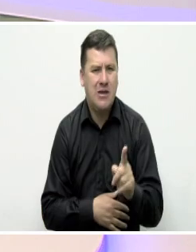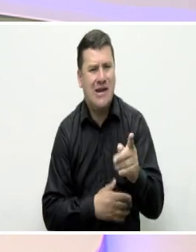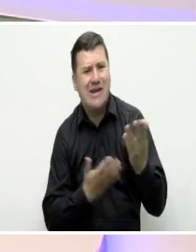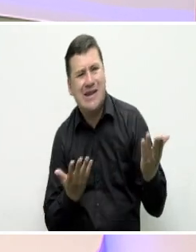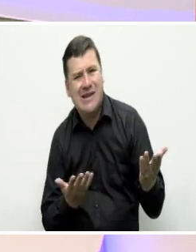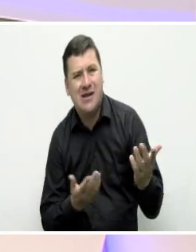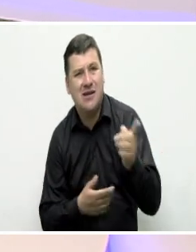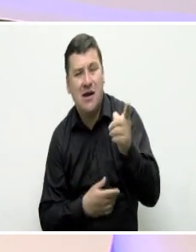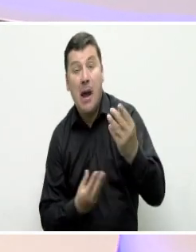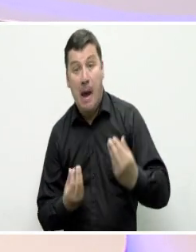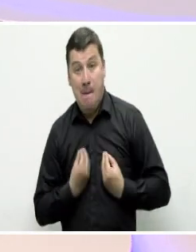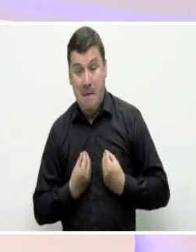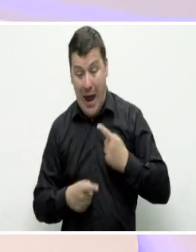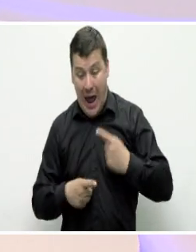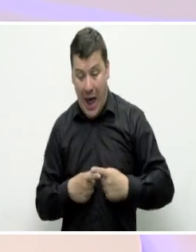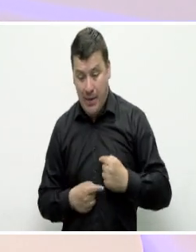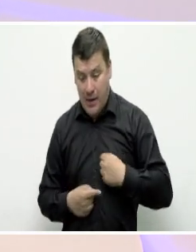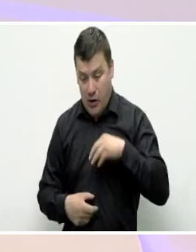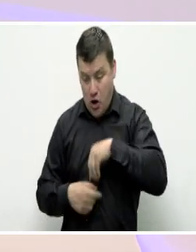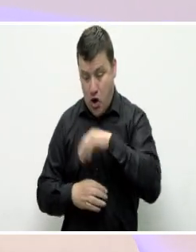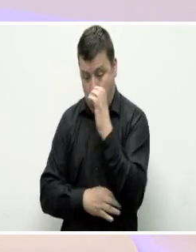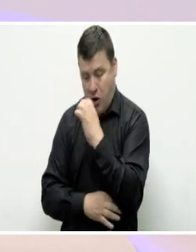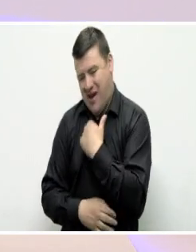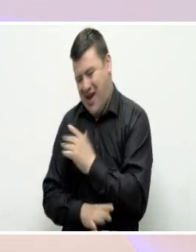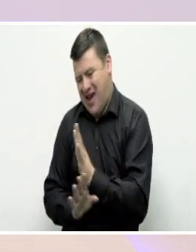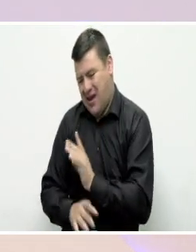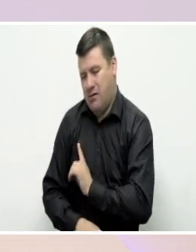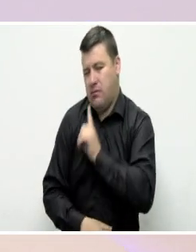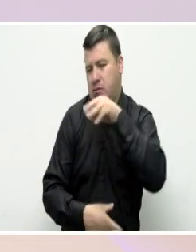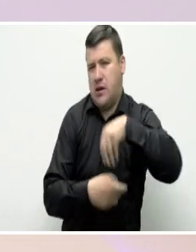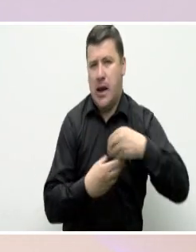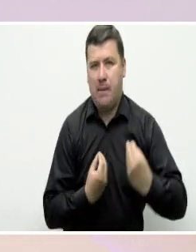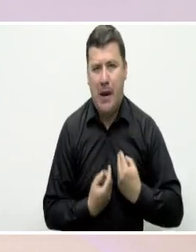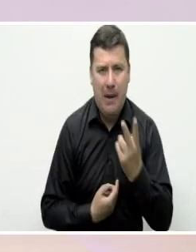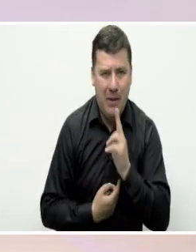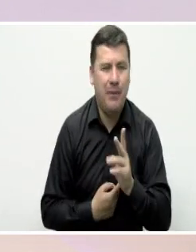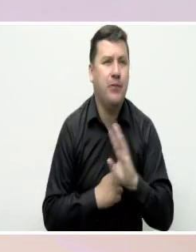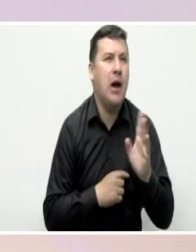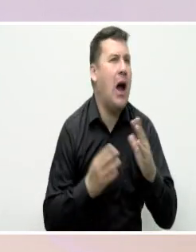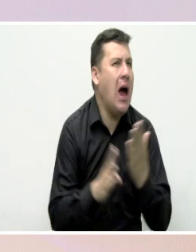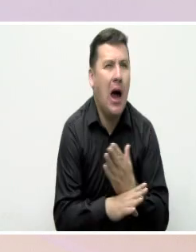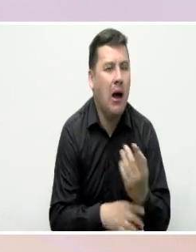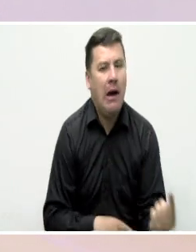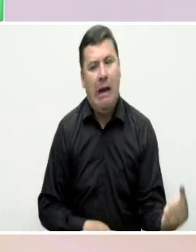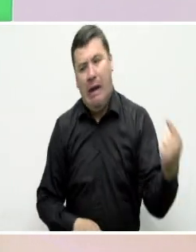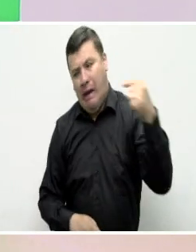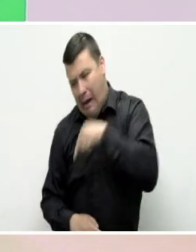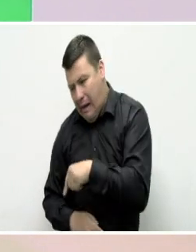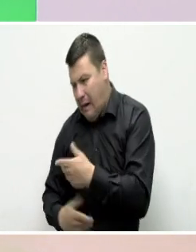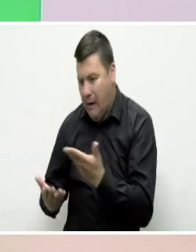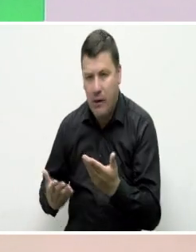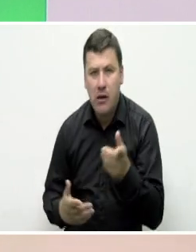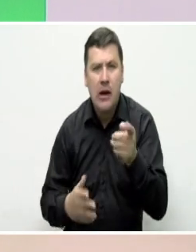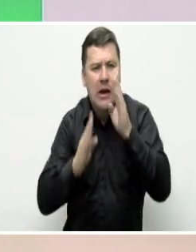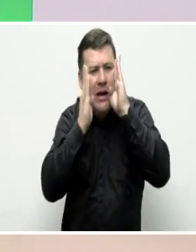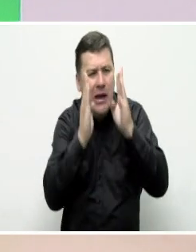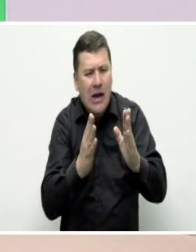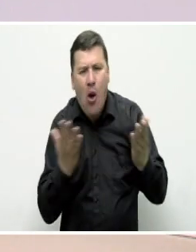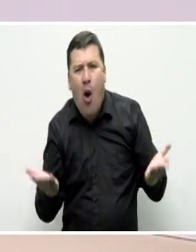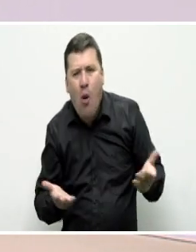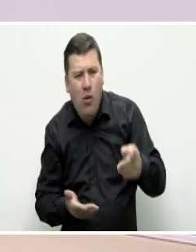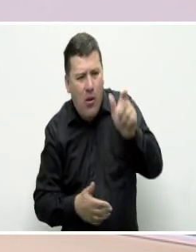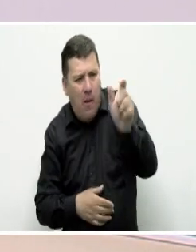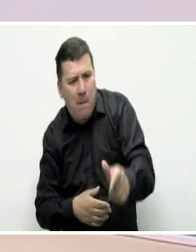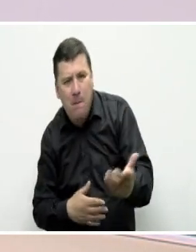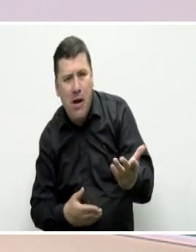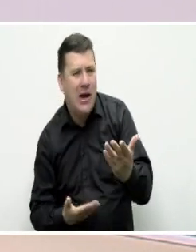a los venezolanos hijos de colombianos que han venido a nuestra patria. Para atender los requerimientos de identificación de